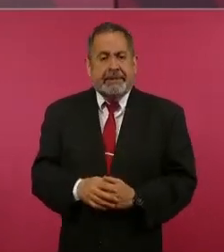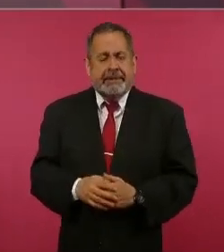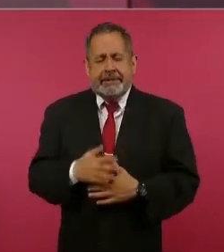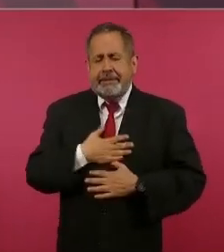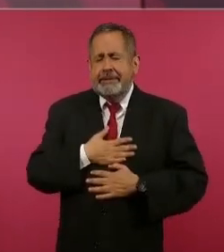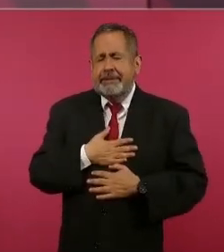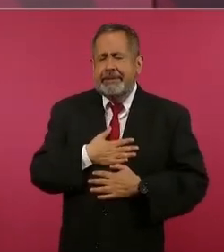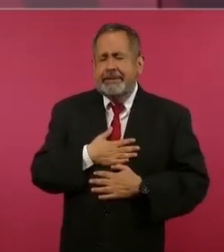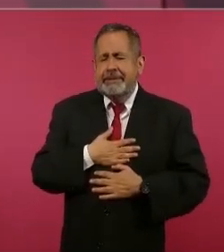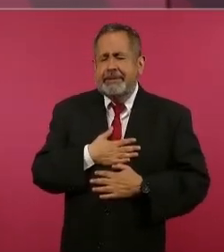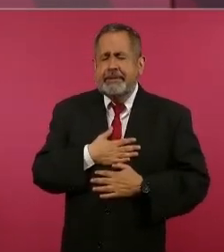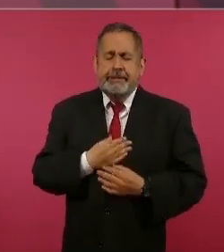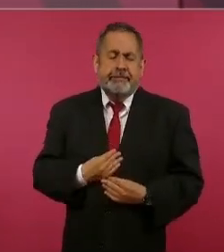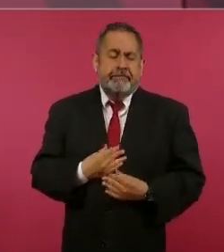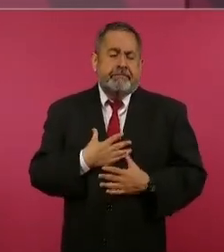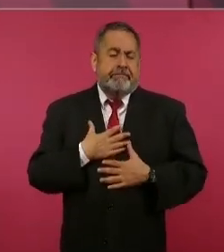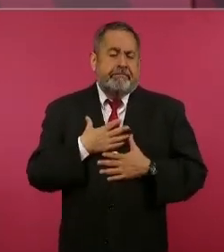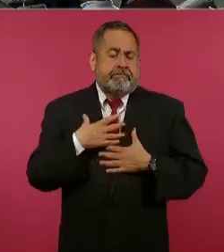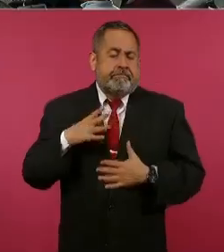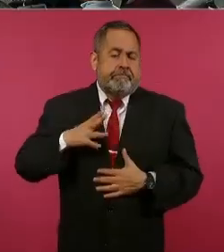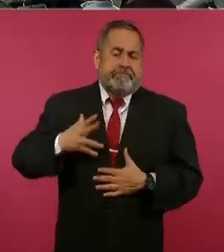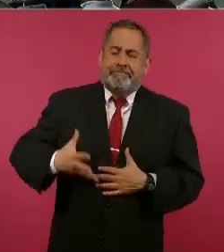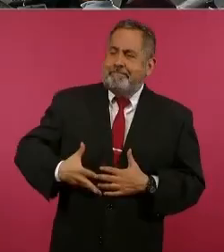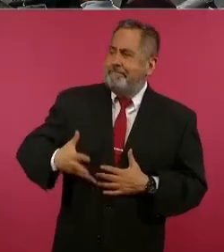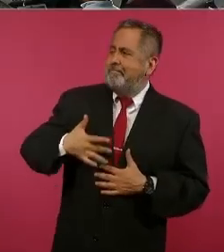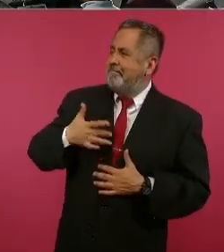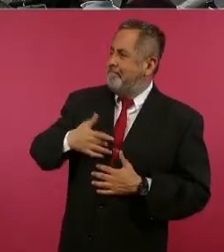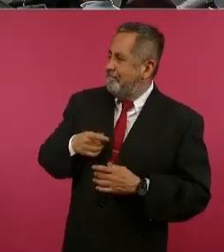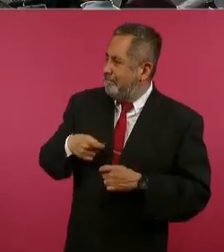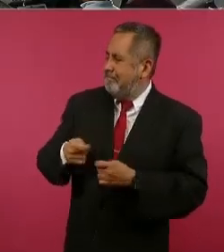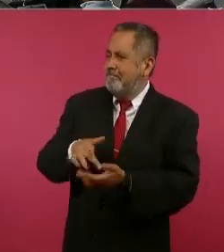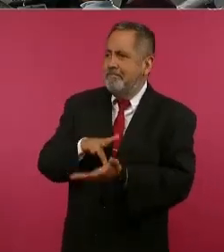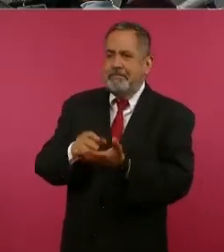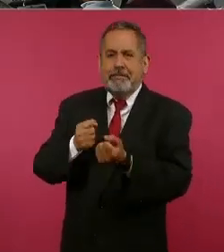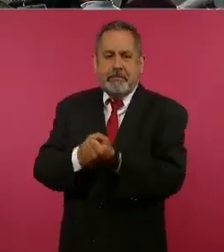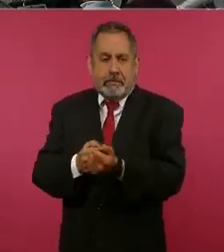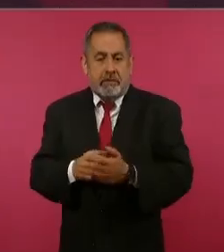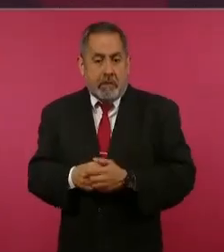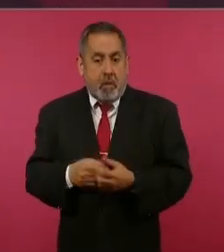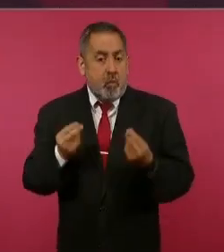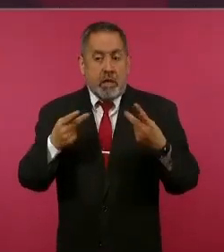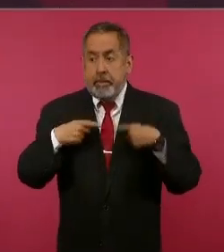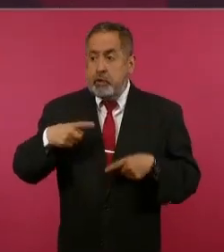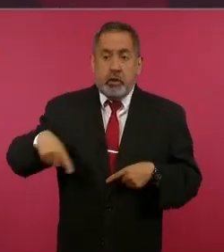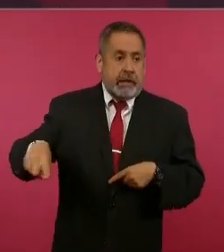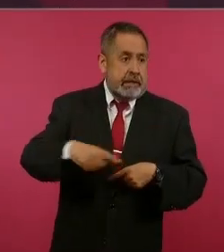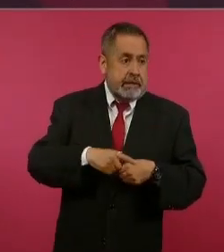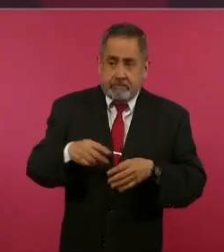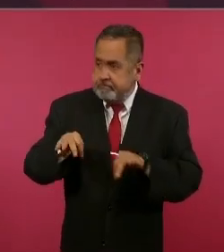me llena de orgullo. Y es también el trabajo de mucha gente,